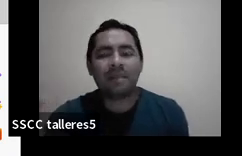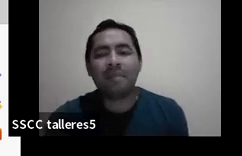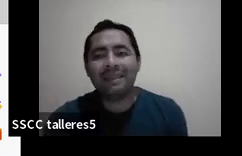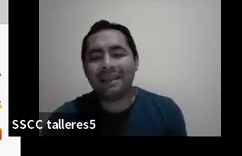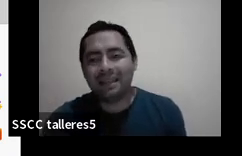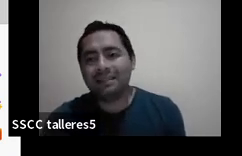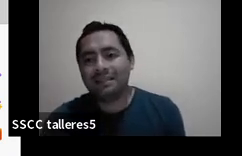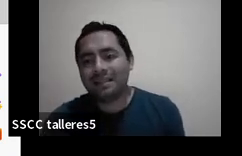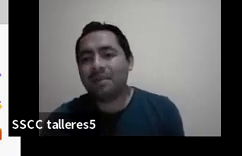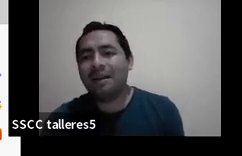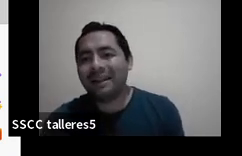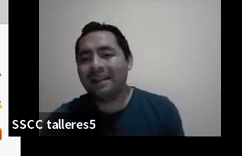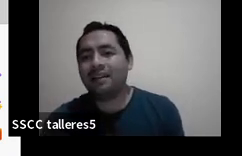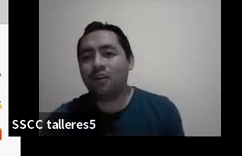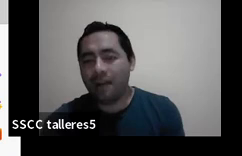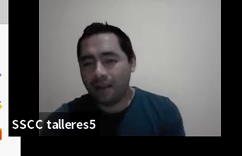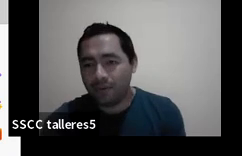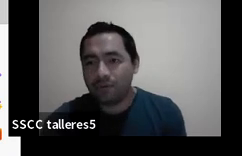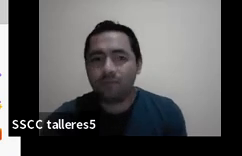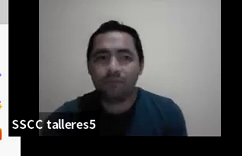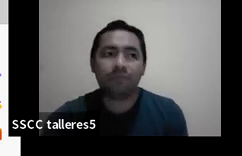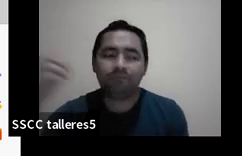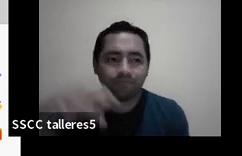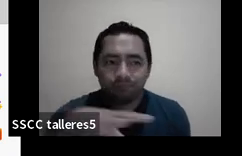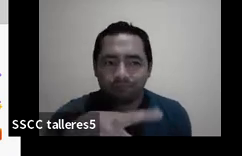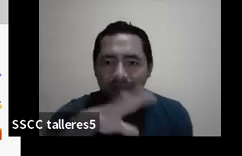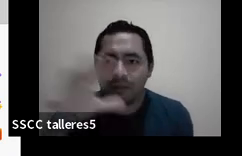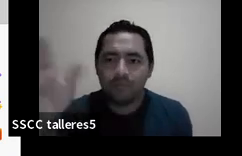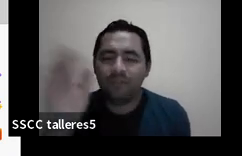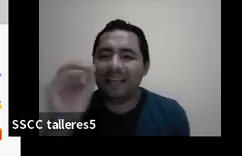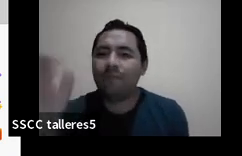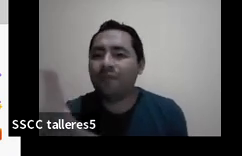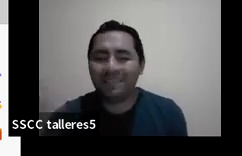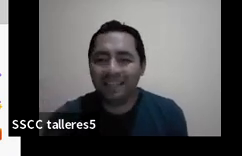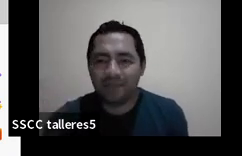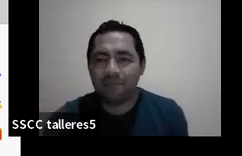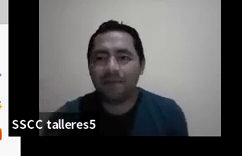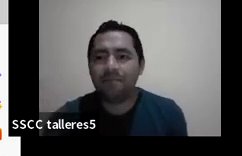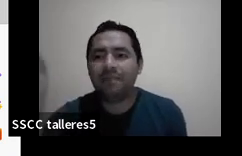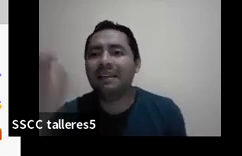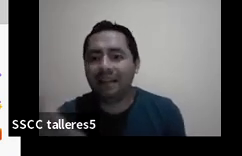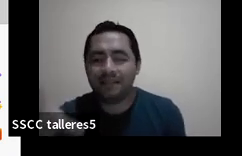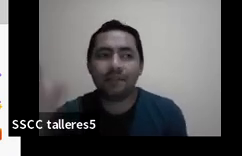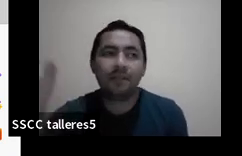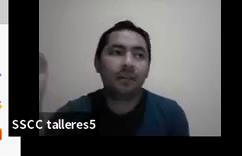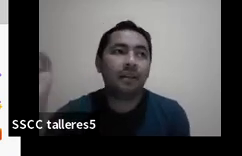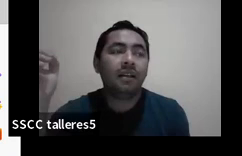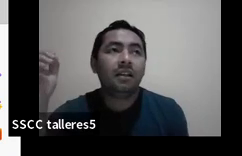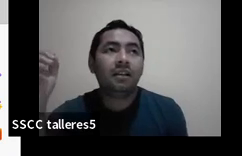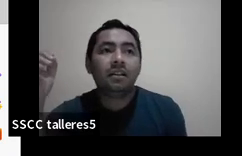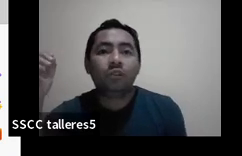¿Cómo le vas a pedir que te sepa leer los labios? ¿No? Un ejemplo fácil y simple.